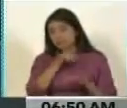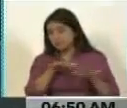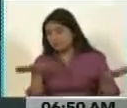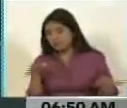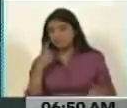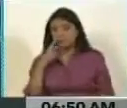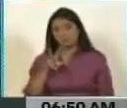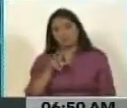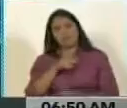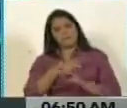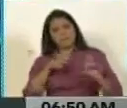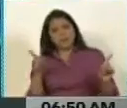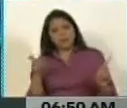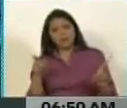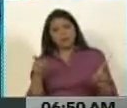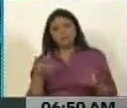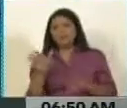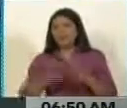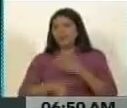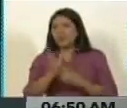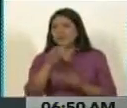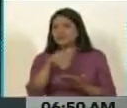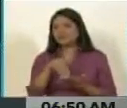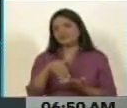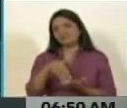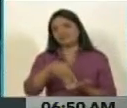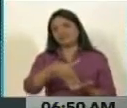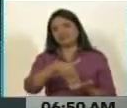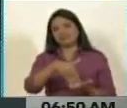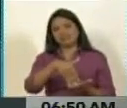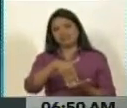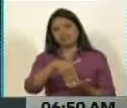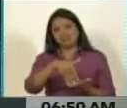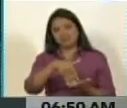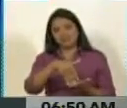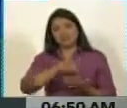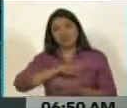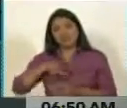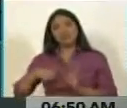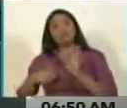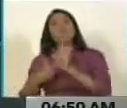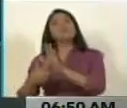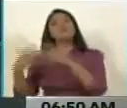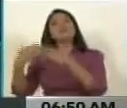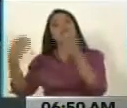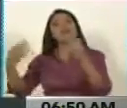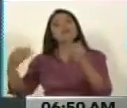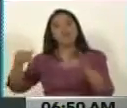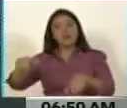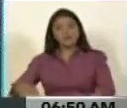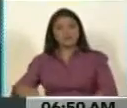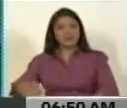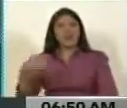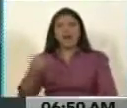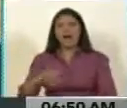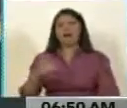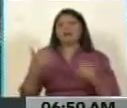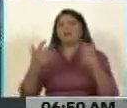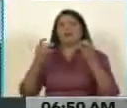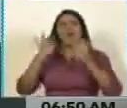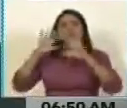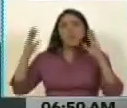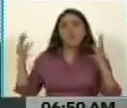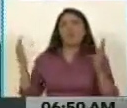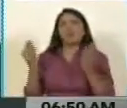sigue siendo débil a la hora de nosotros promocionar nuestra verdad, porque aquí tenemos programadores de todo el mundo